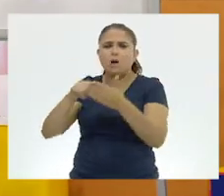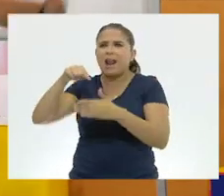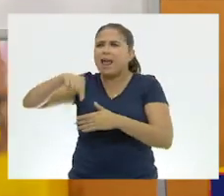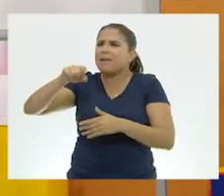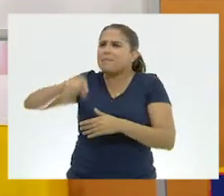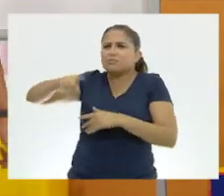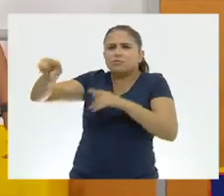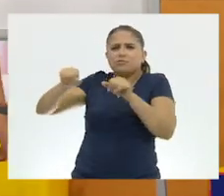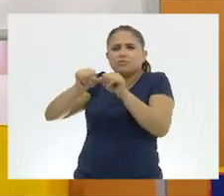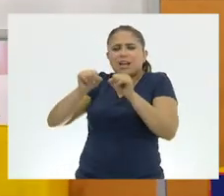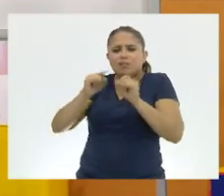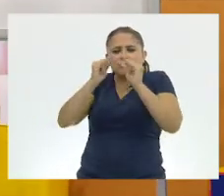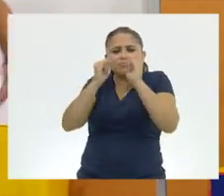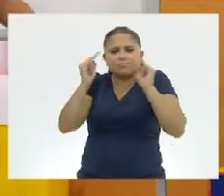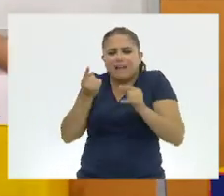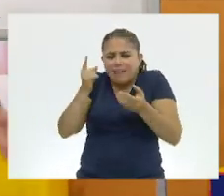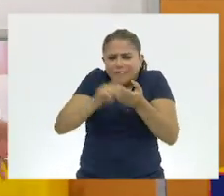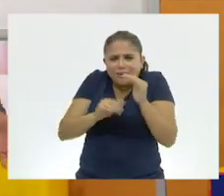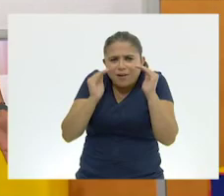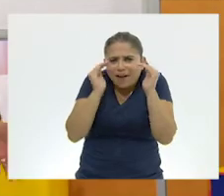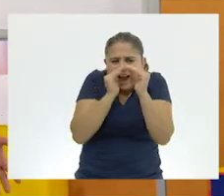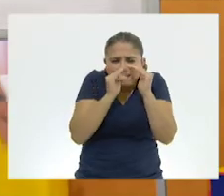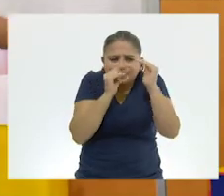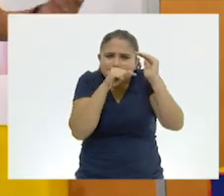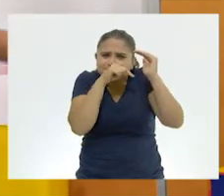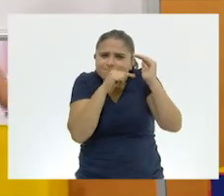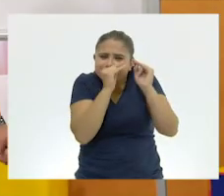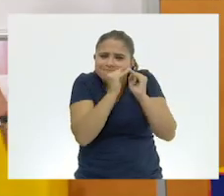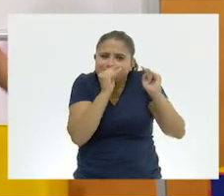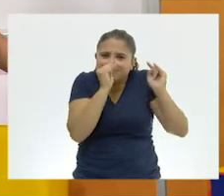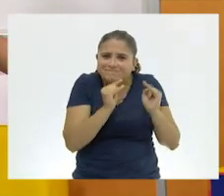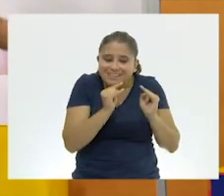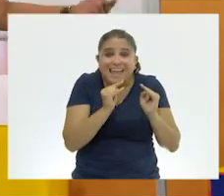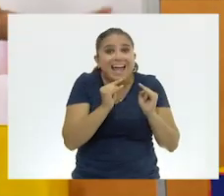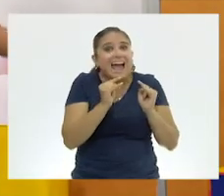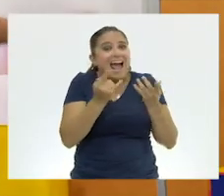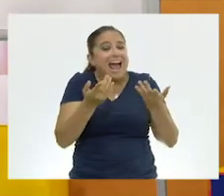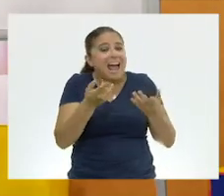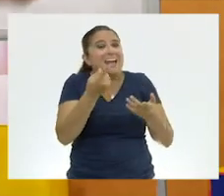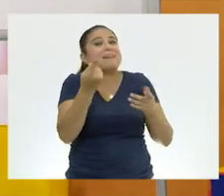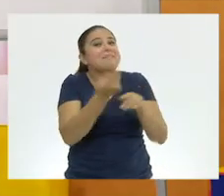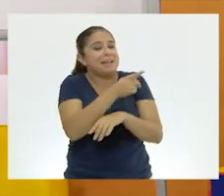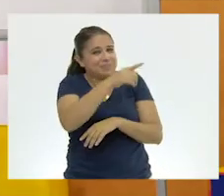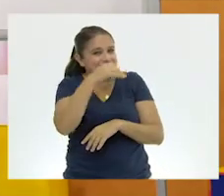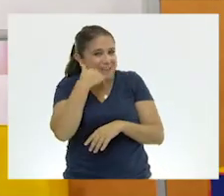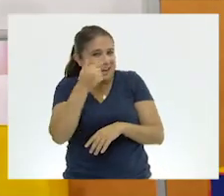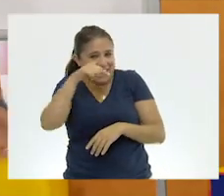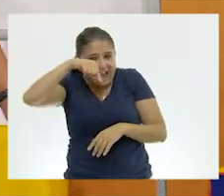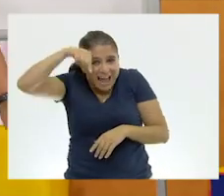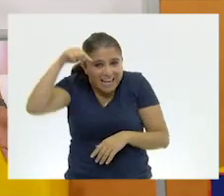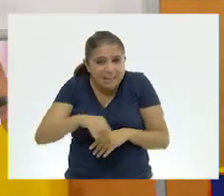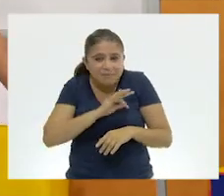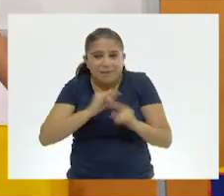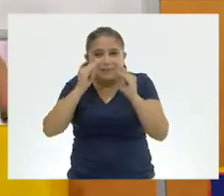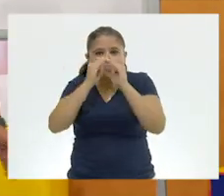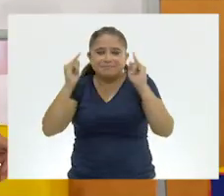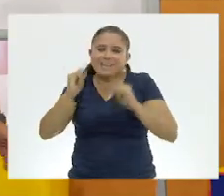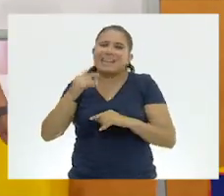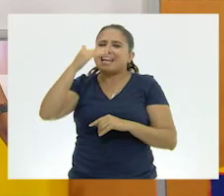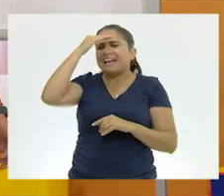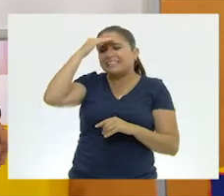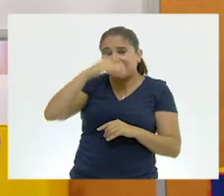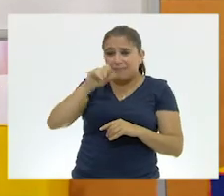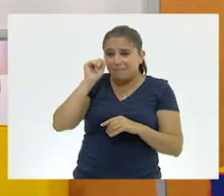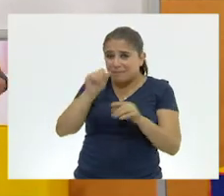como aquí. Entonces, ¿qué te parece si organizamos nuestro acantonamiento aquí? Sé que no será lo